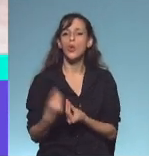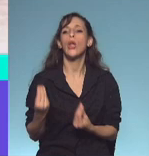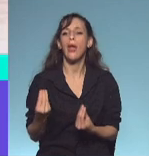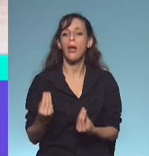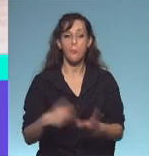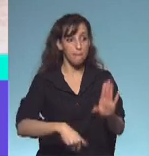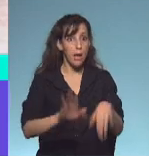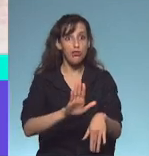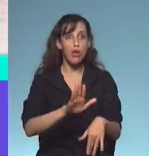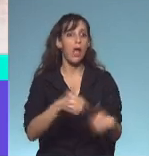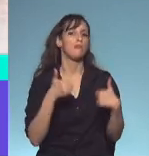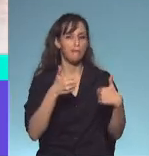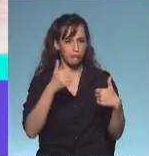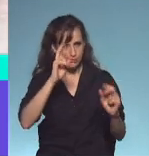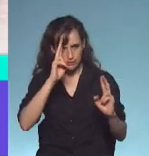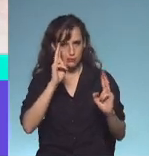eso